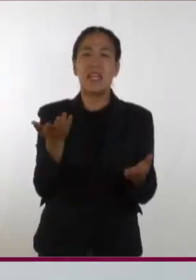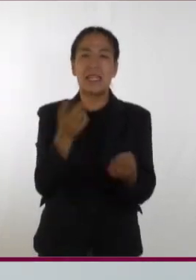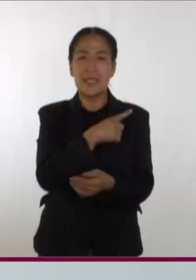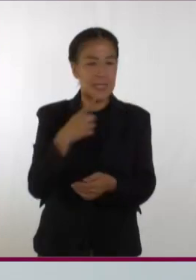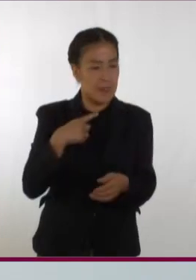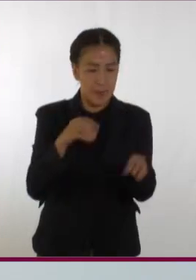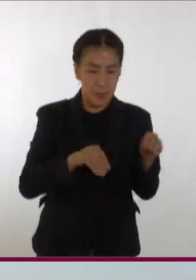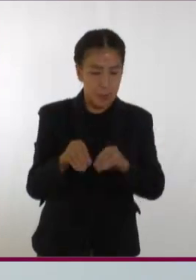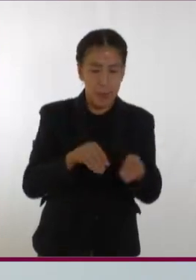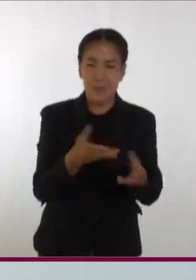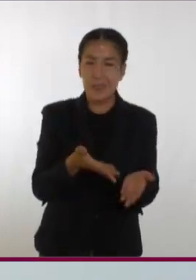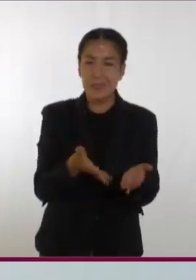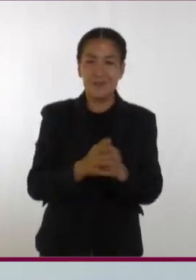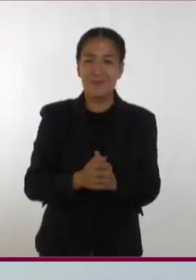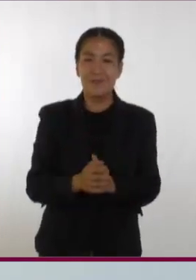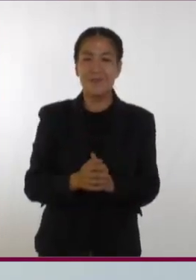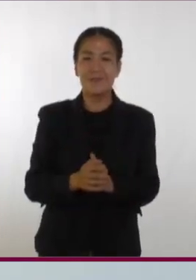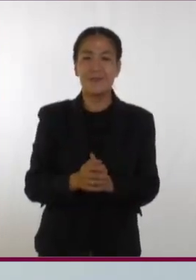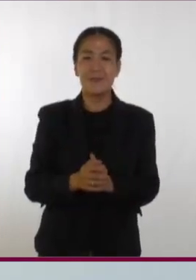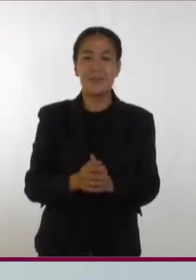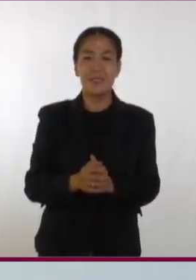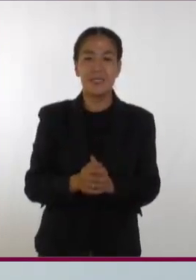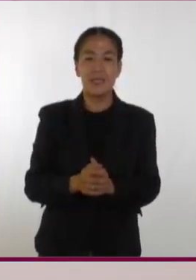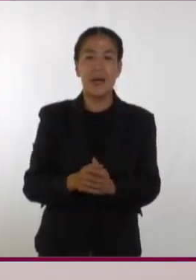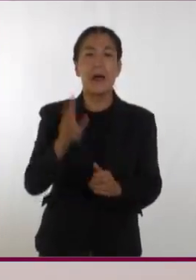A ver, ¿qué tendríamos que mover?